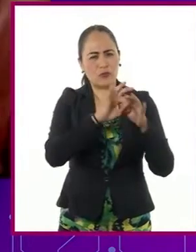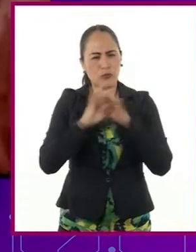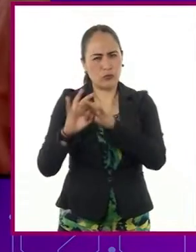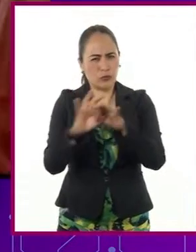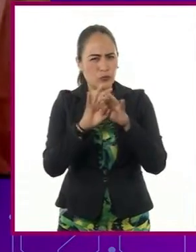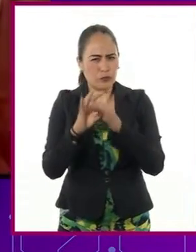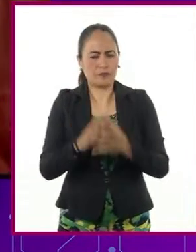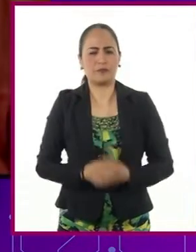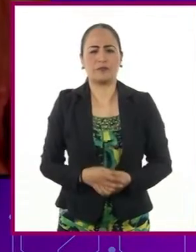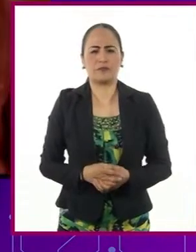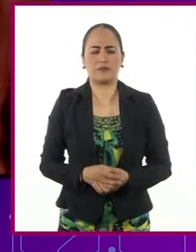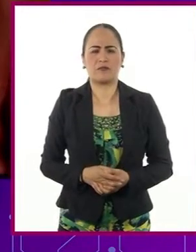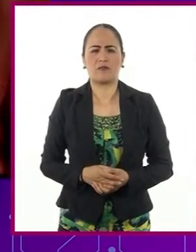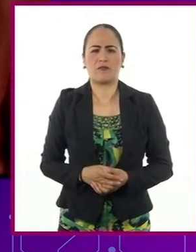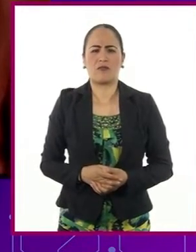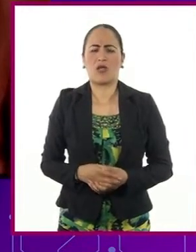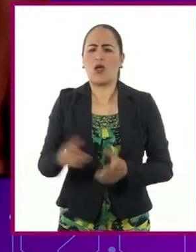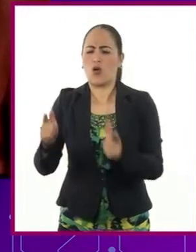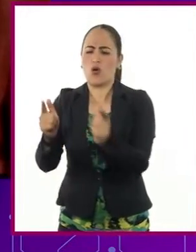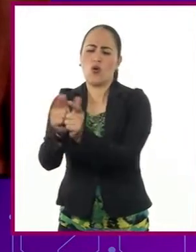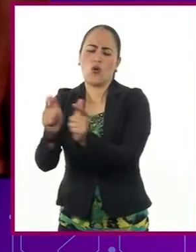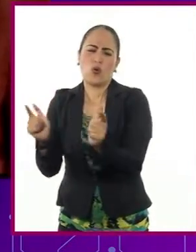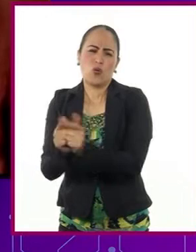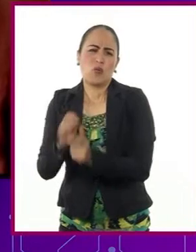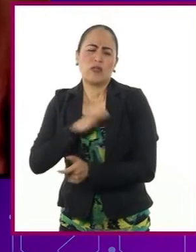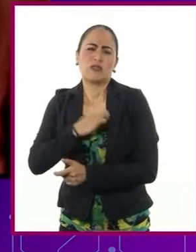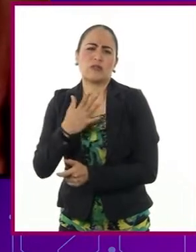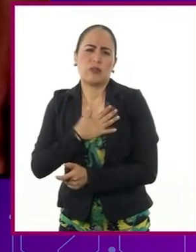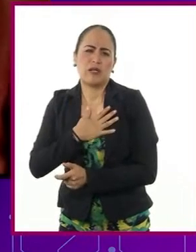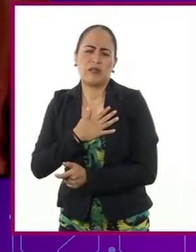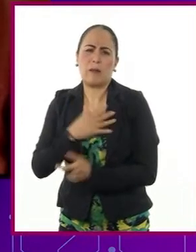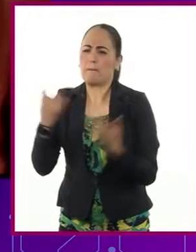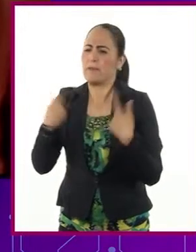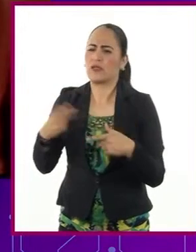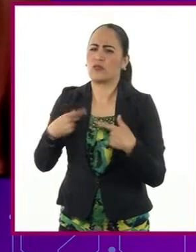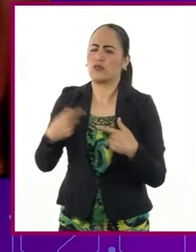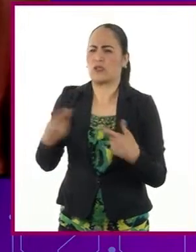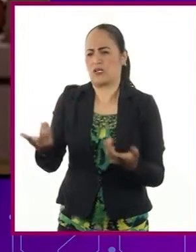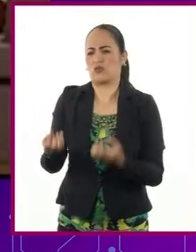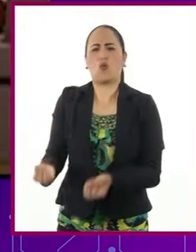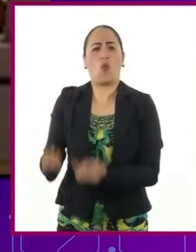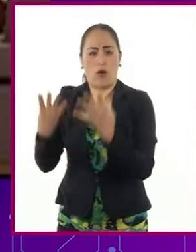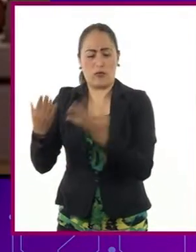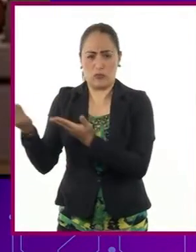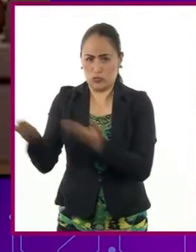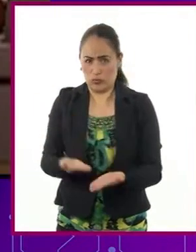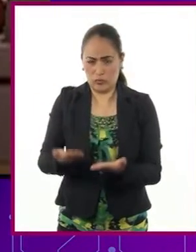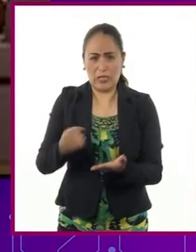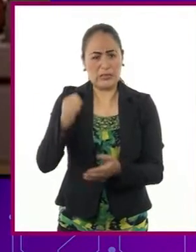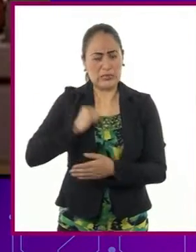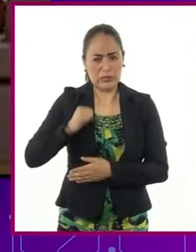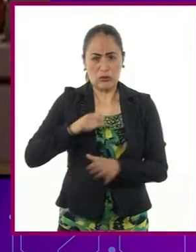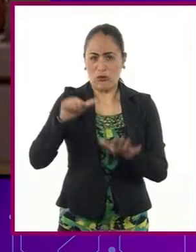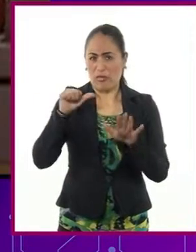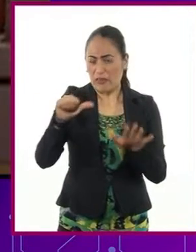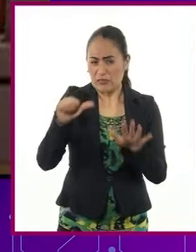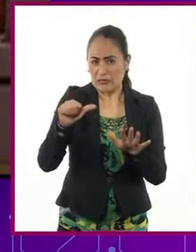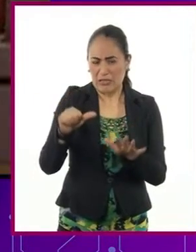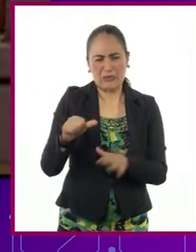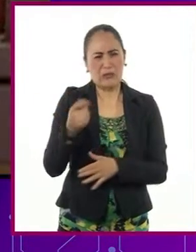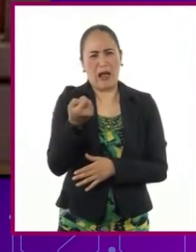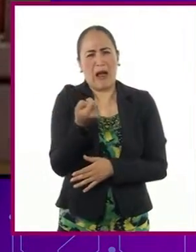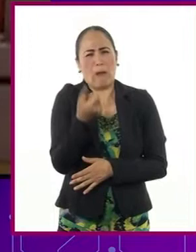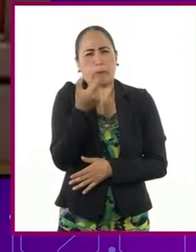españoles había en la burocracia, digamos, del siglo XVI. Eran muy pocos, ¿no? Realmente eran muy escasos. Muy